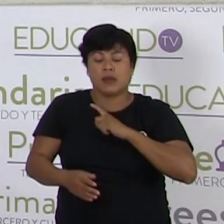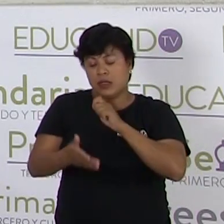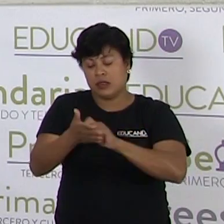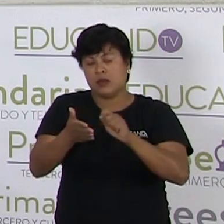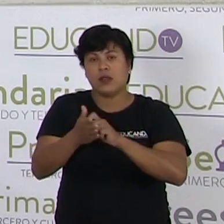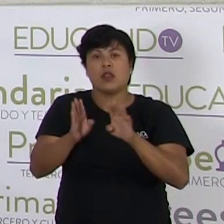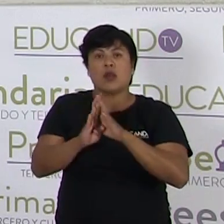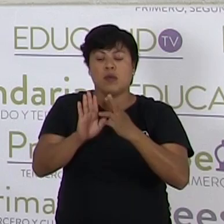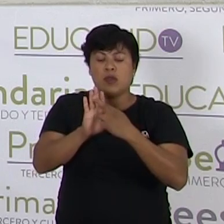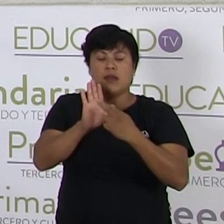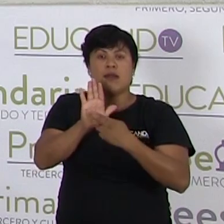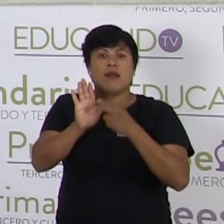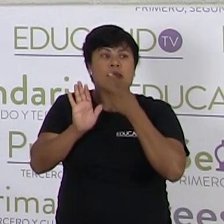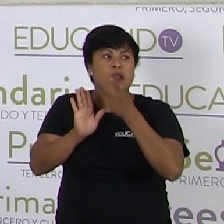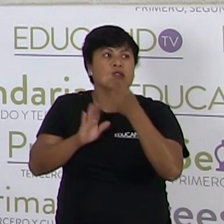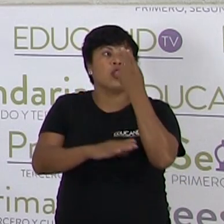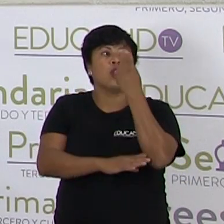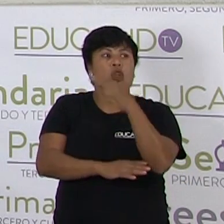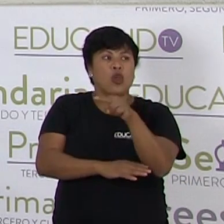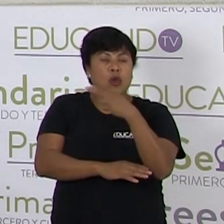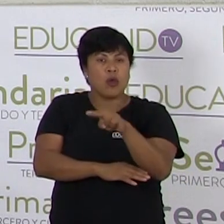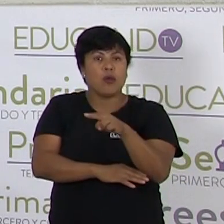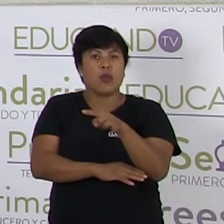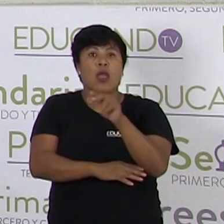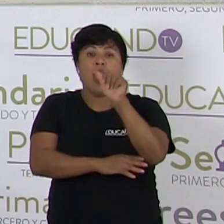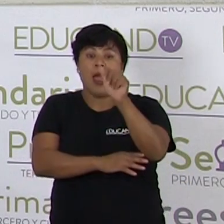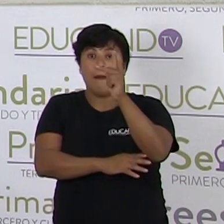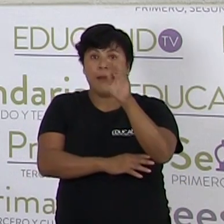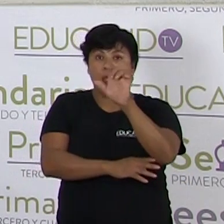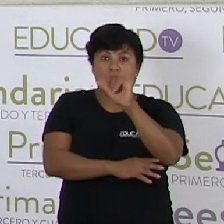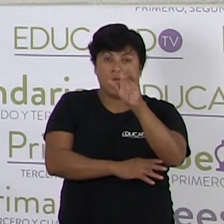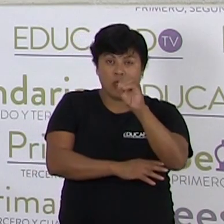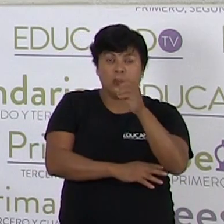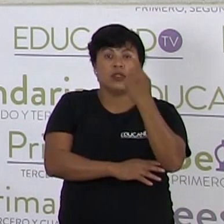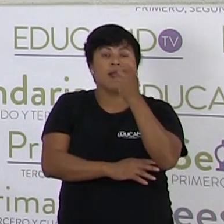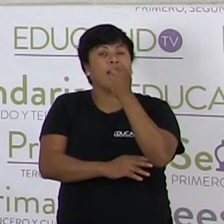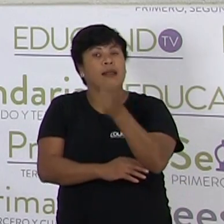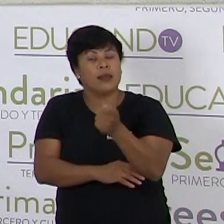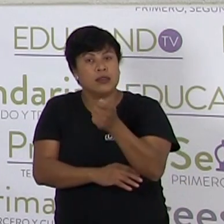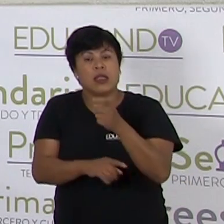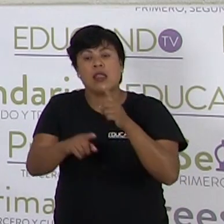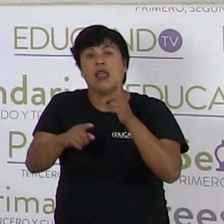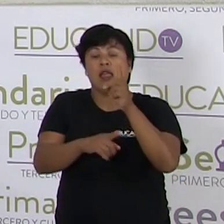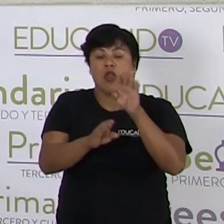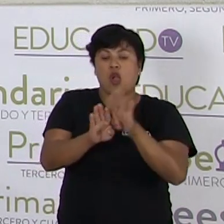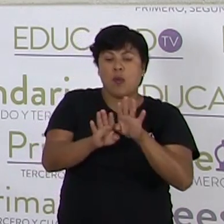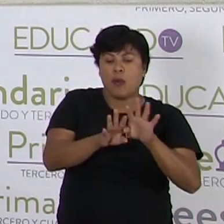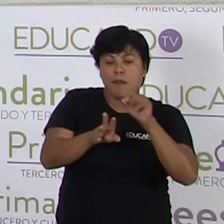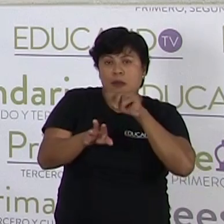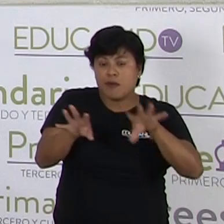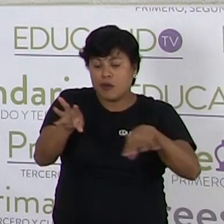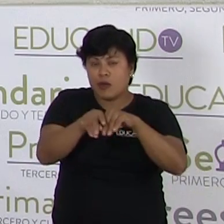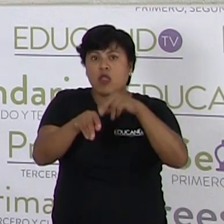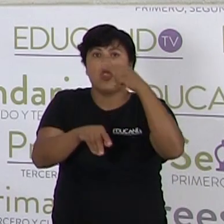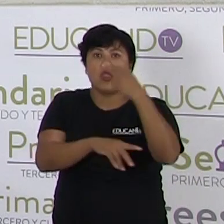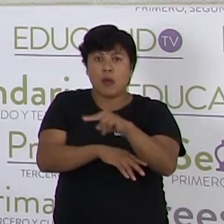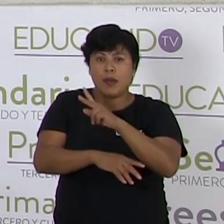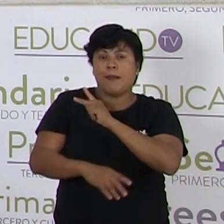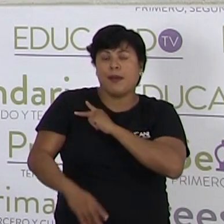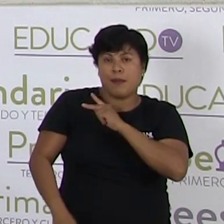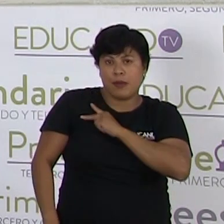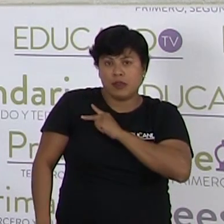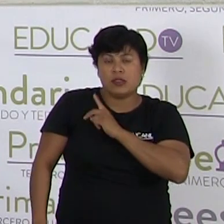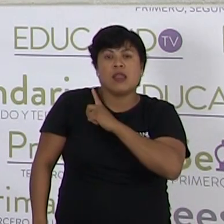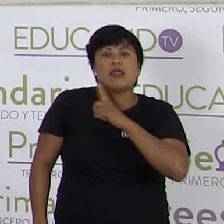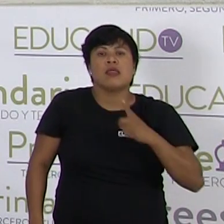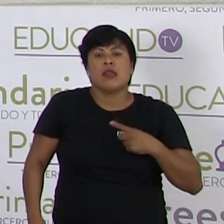regla dice que los nombres, los apellidos que son derivados de nombres propios, se